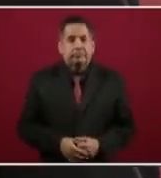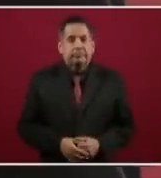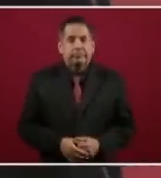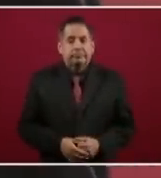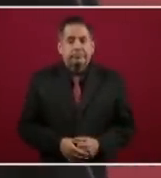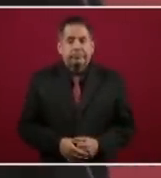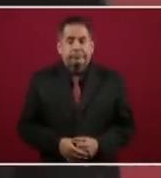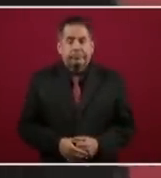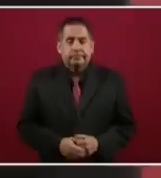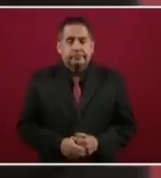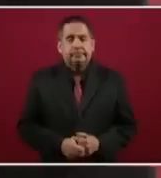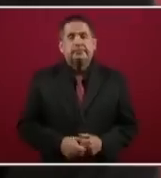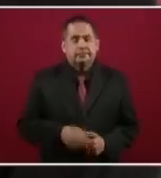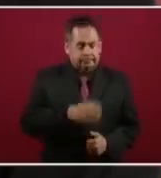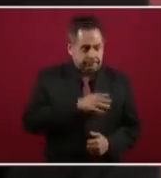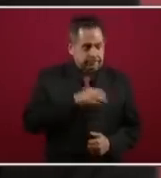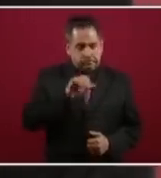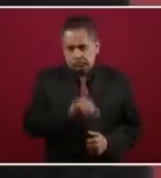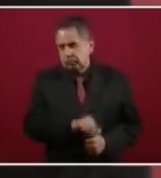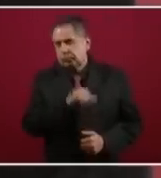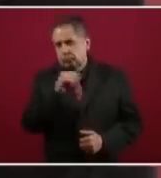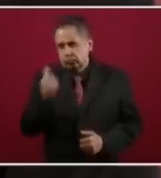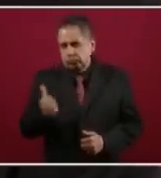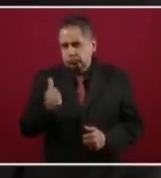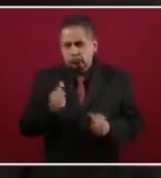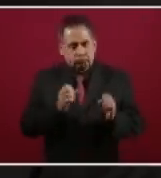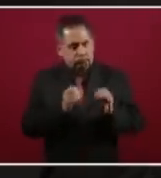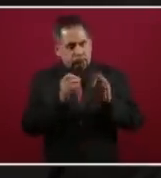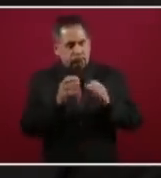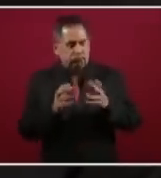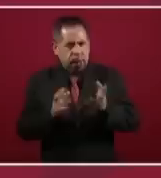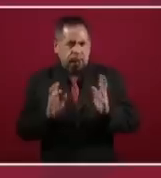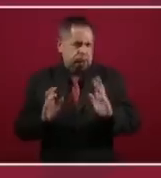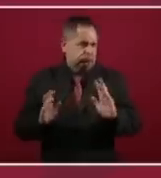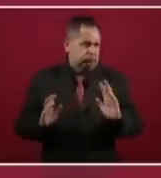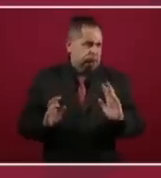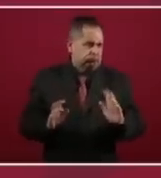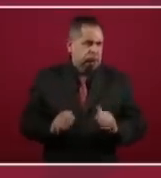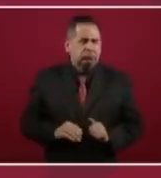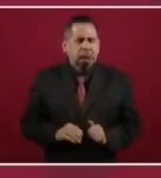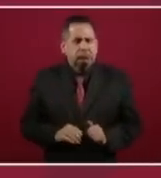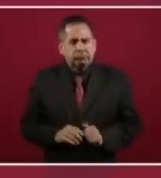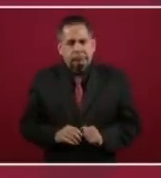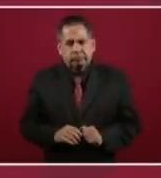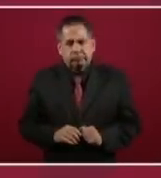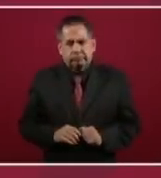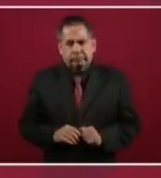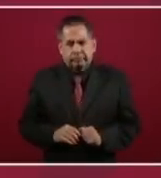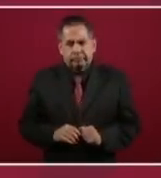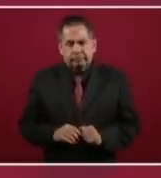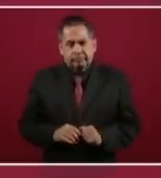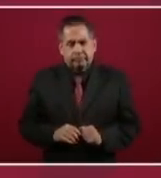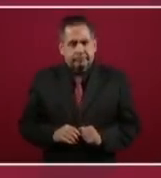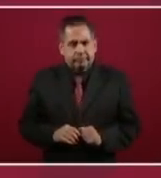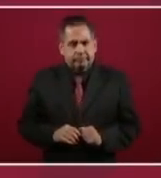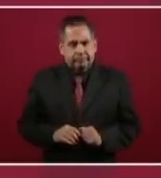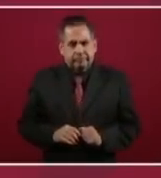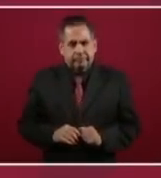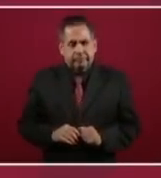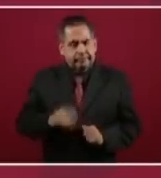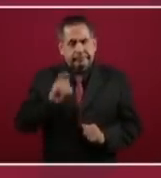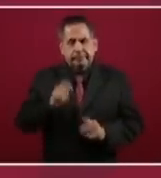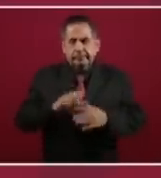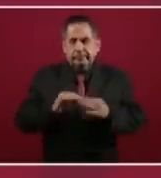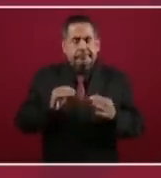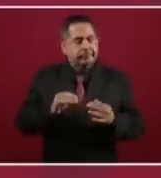Y hay otros despachos, porque eso es en una